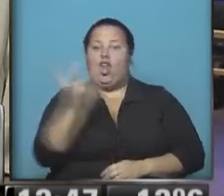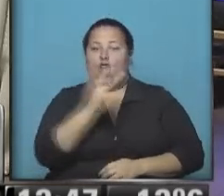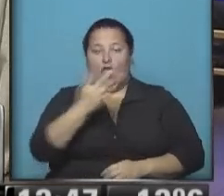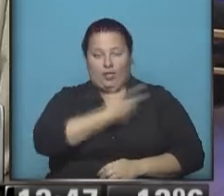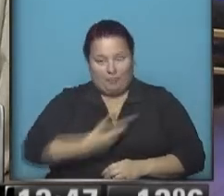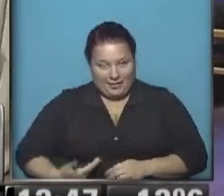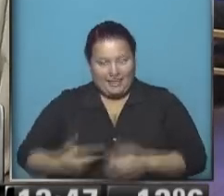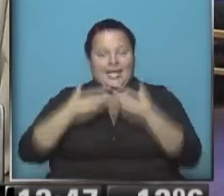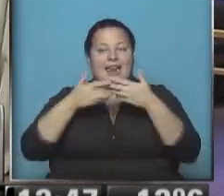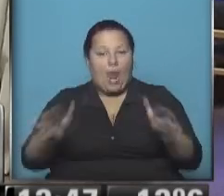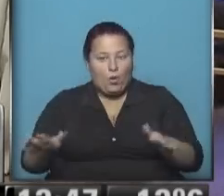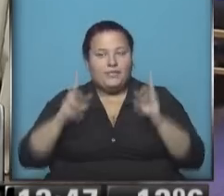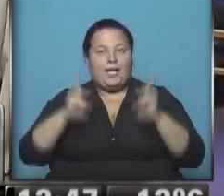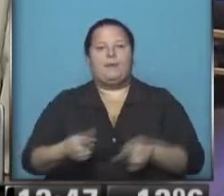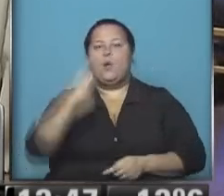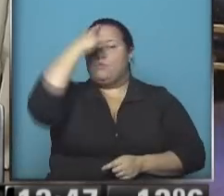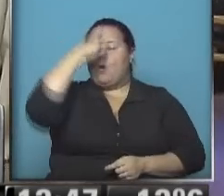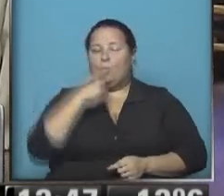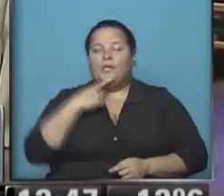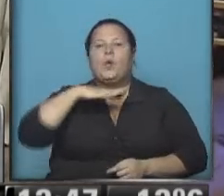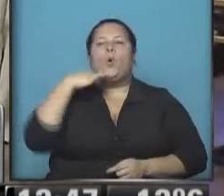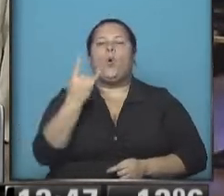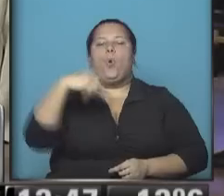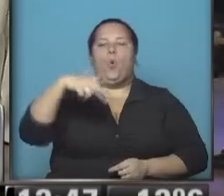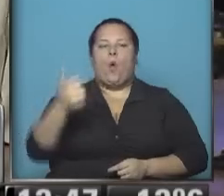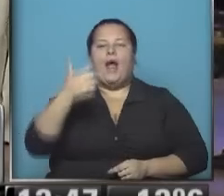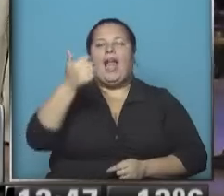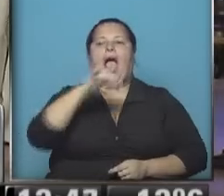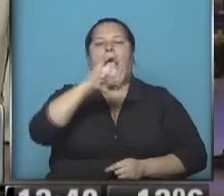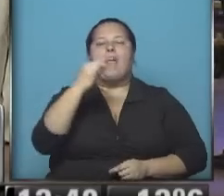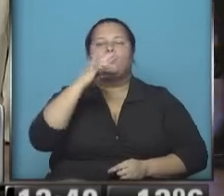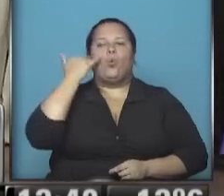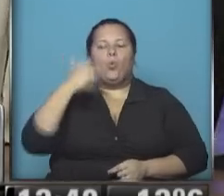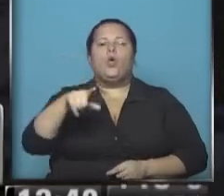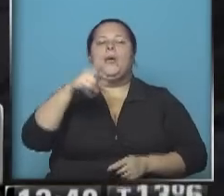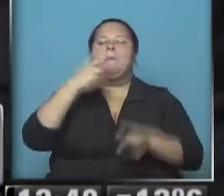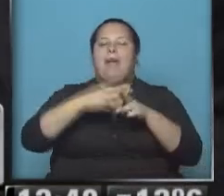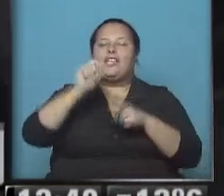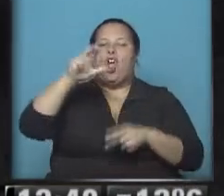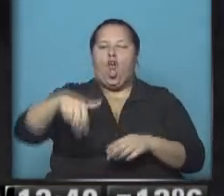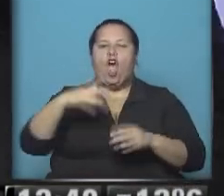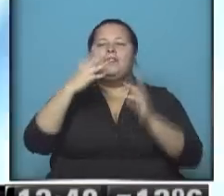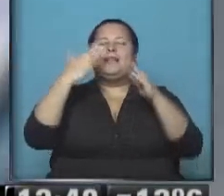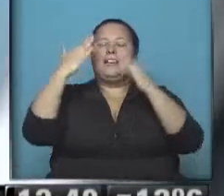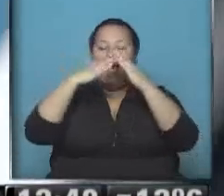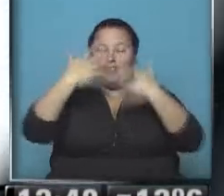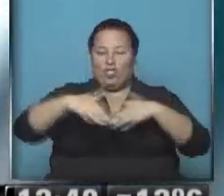mandatarios inaugurarán además el monumento a Juana Azurduy en la Plaza Colón, detrás de la Casa Rosada.